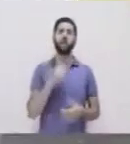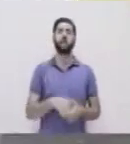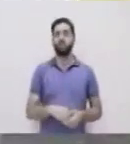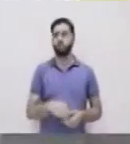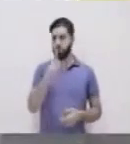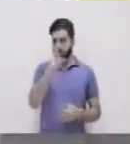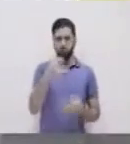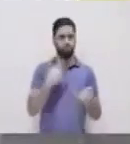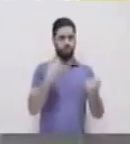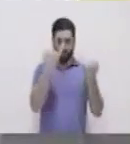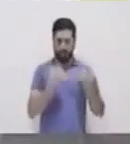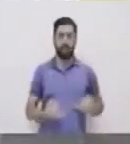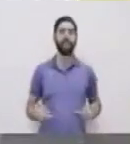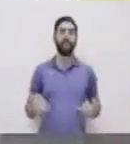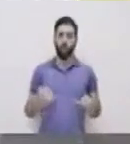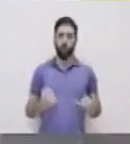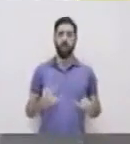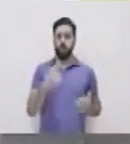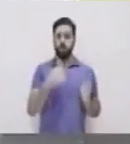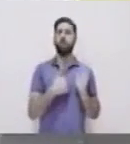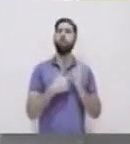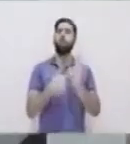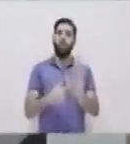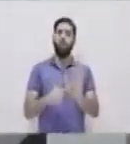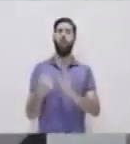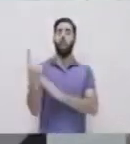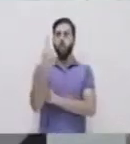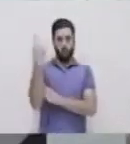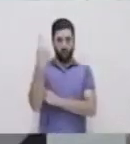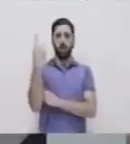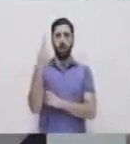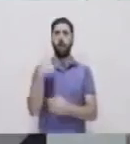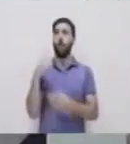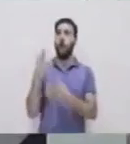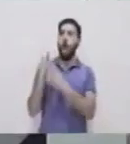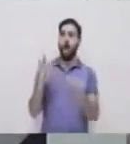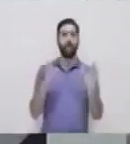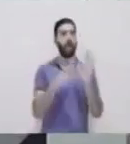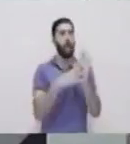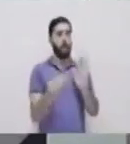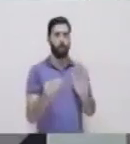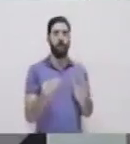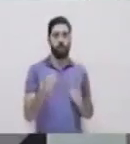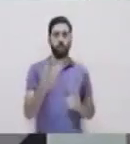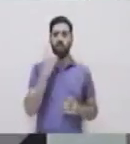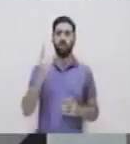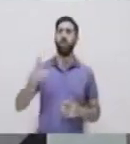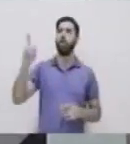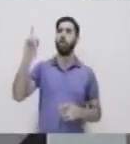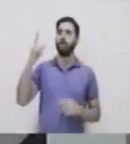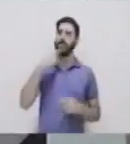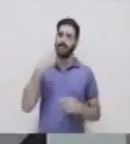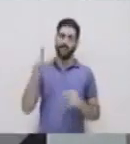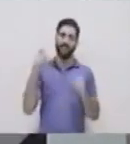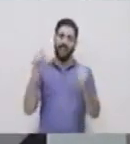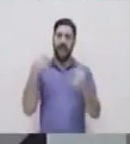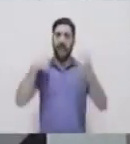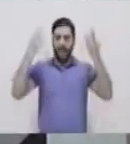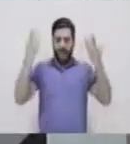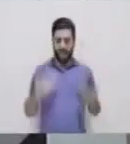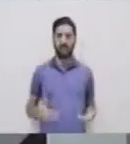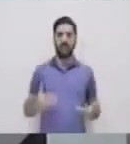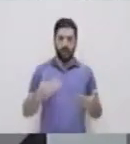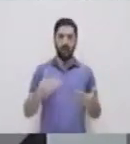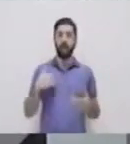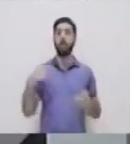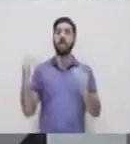Pues solamente que seas auténtico, ¿verdad? Que cada uno de nosotros es único, que cuando Dios nos hizo rompió el molde